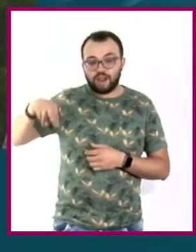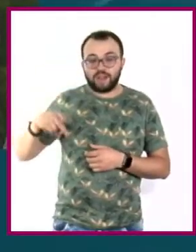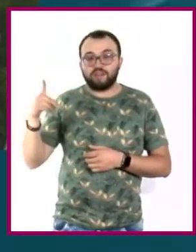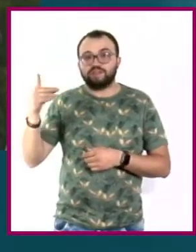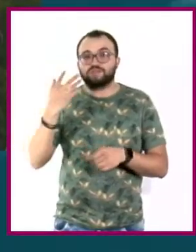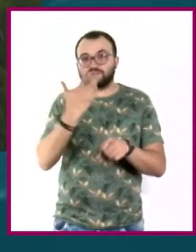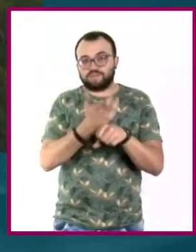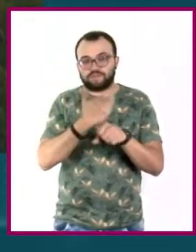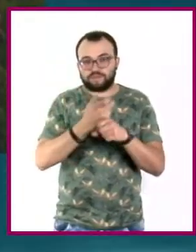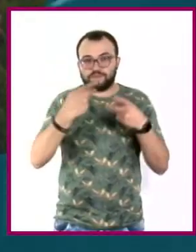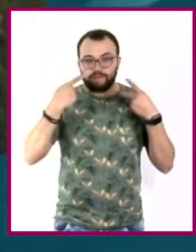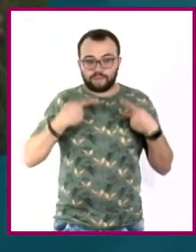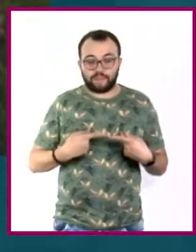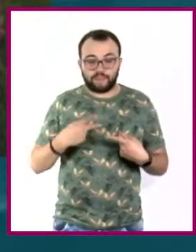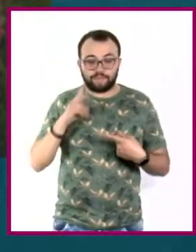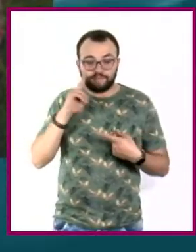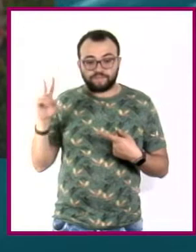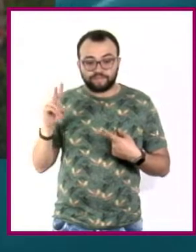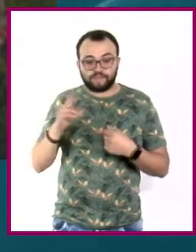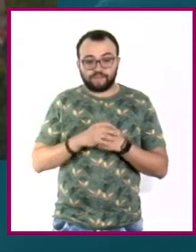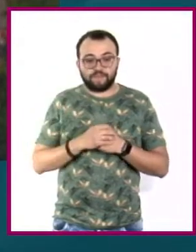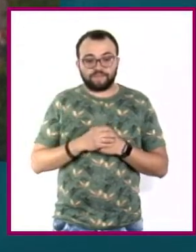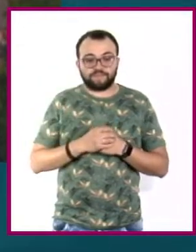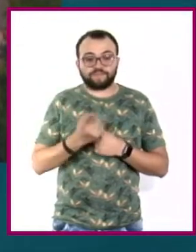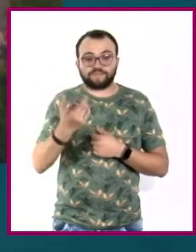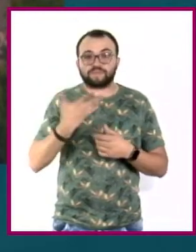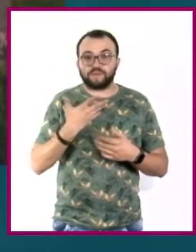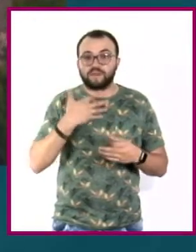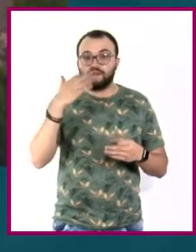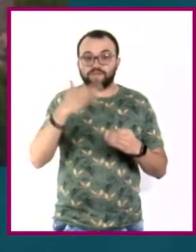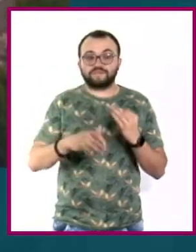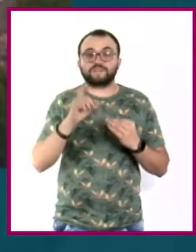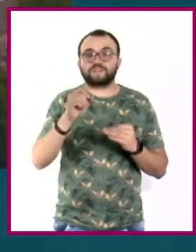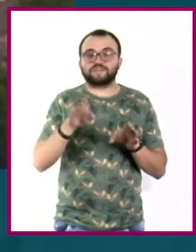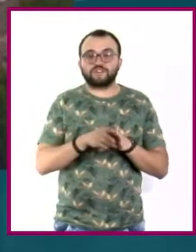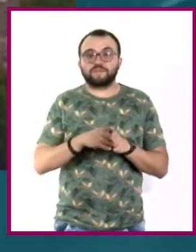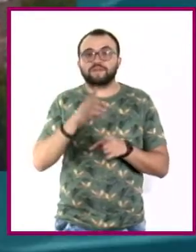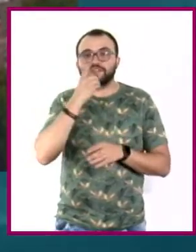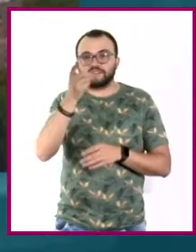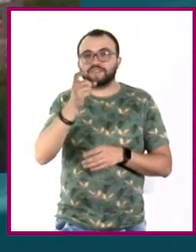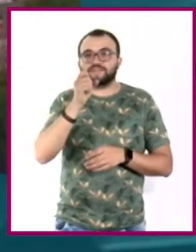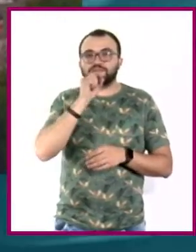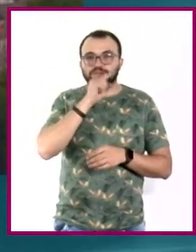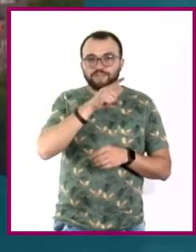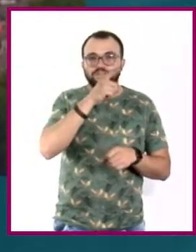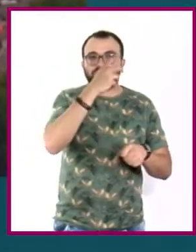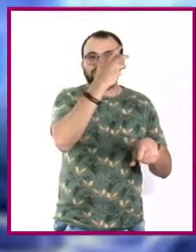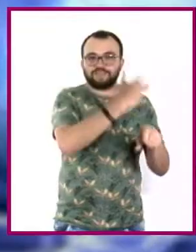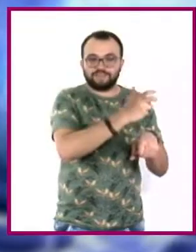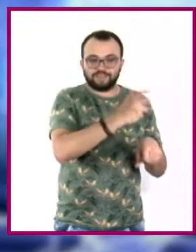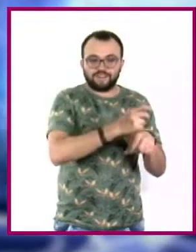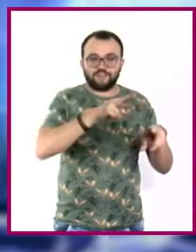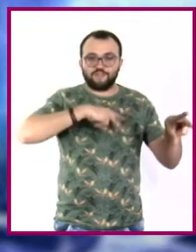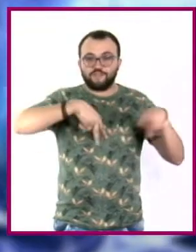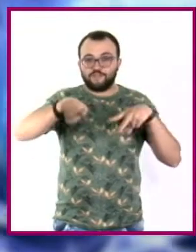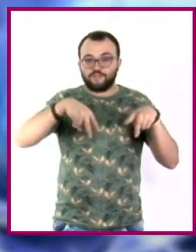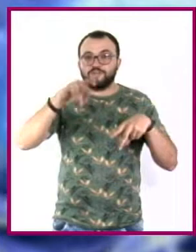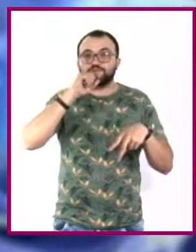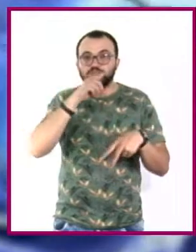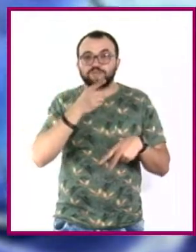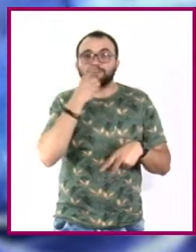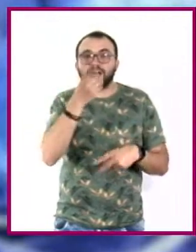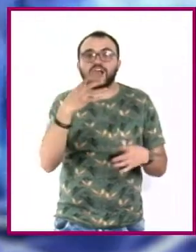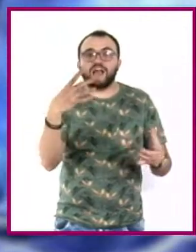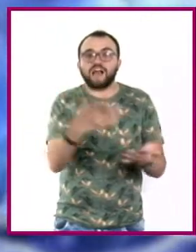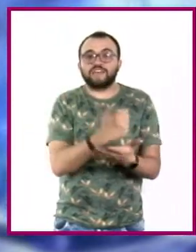de Washington que sin ninguna falla ha presagiado a los ganadores de las elecciones estadounidenses desde los 80s.